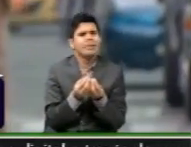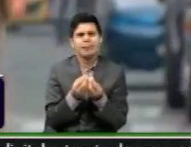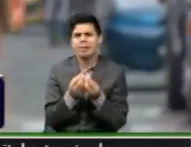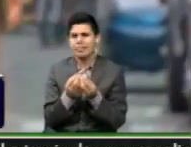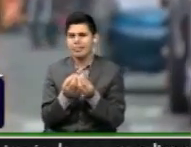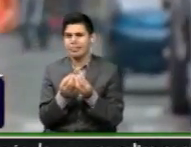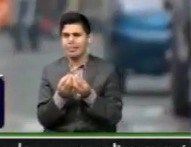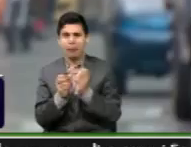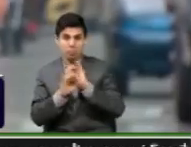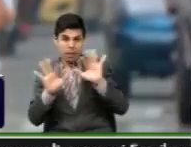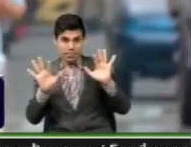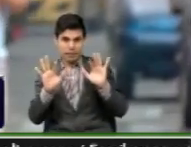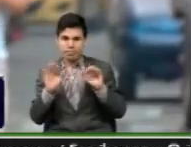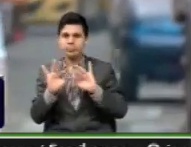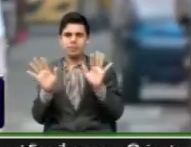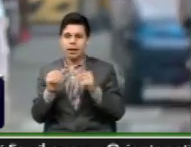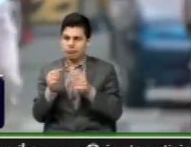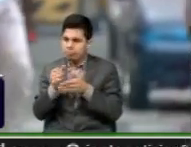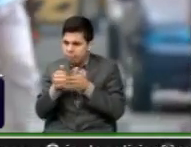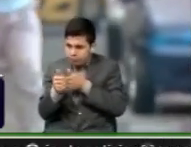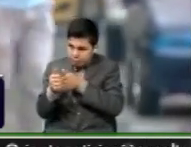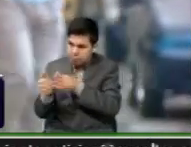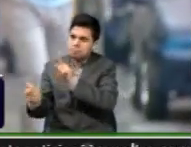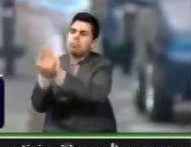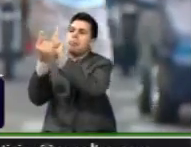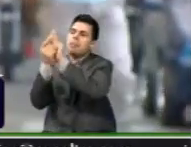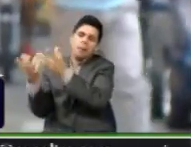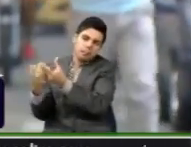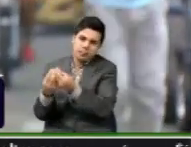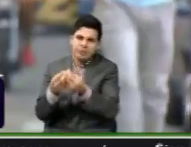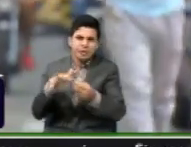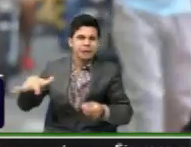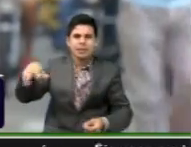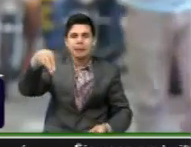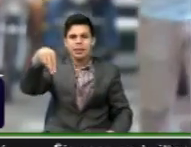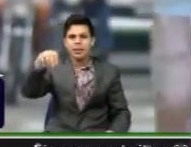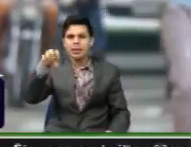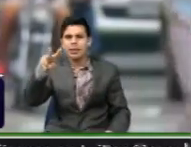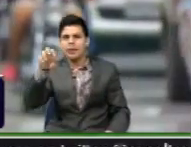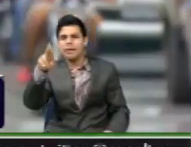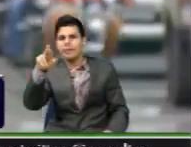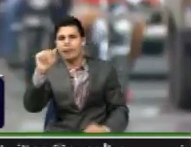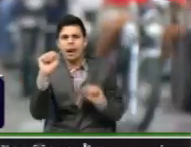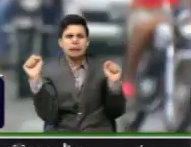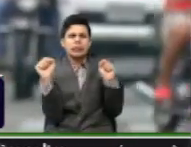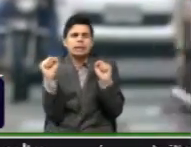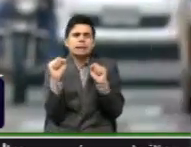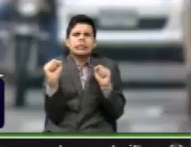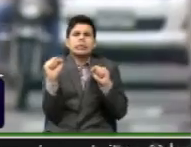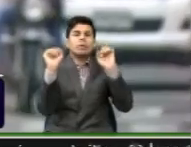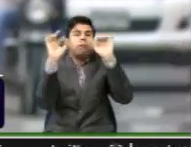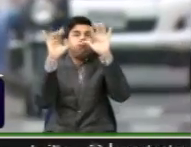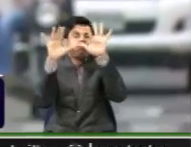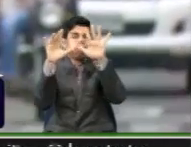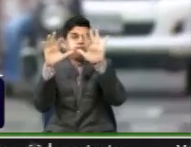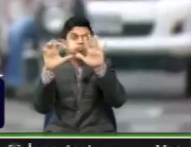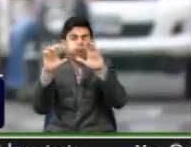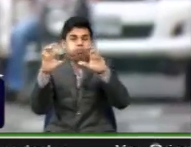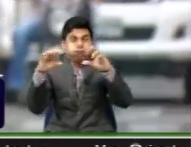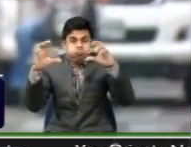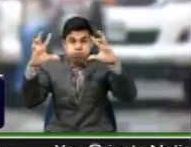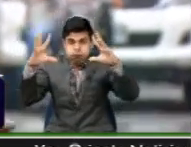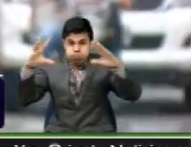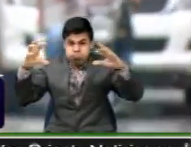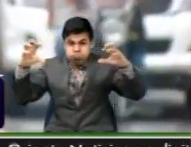vivieron perdidos en la zona boscosa del sector de La Nevera. Fue el clima que les jugó una mala pasada, pues luego de una intensa lluvia